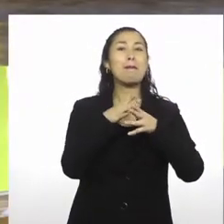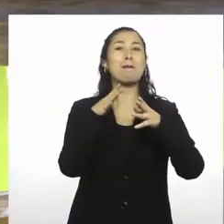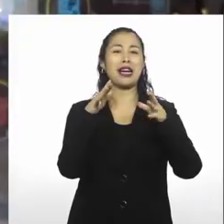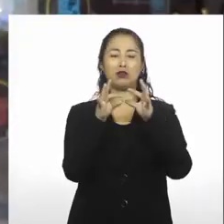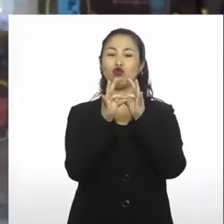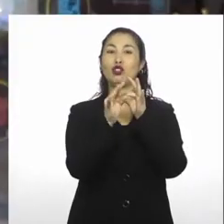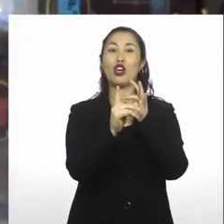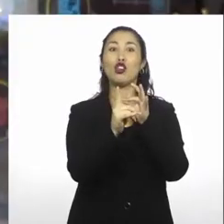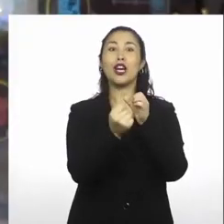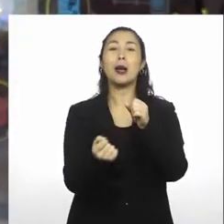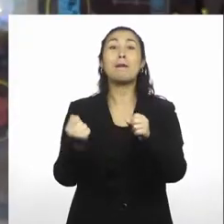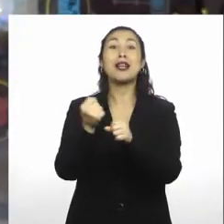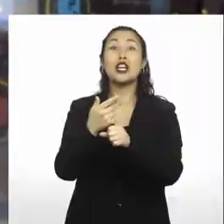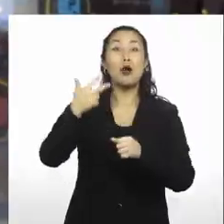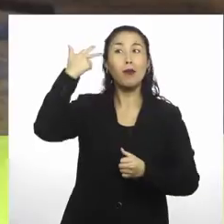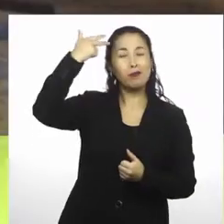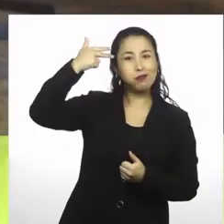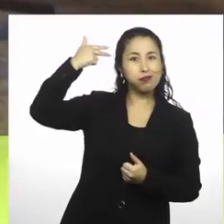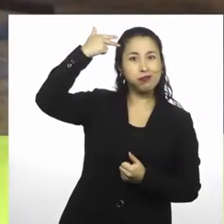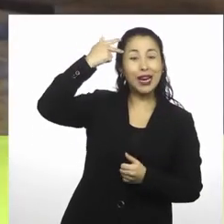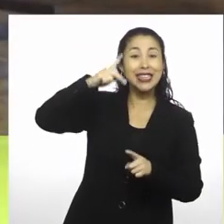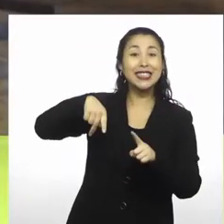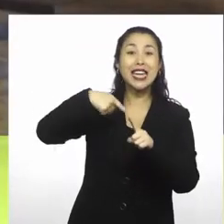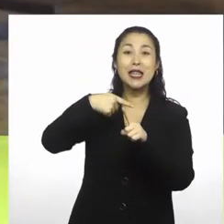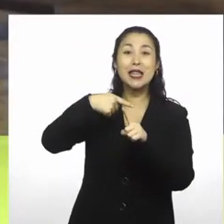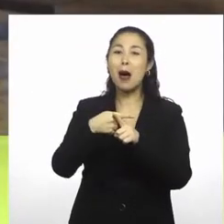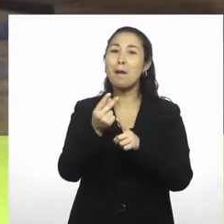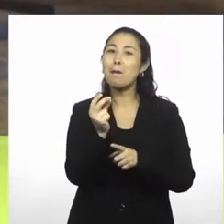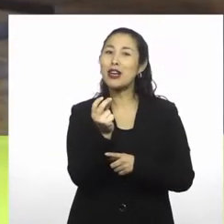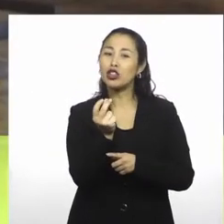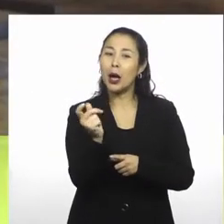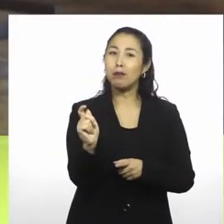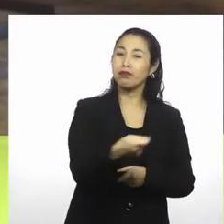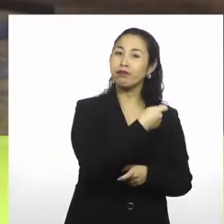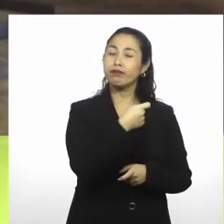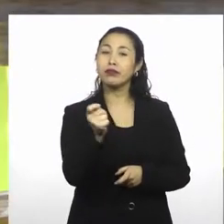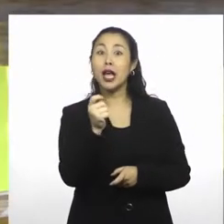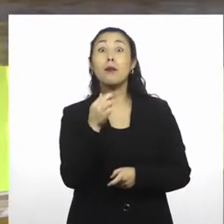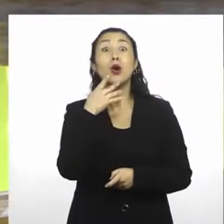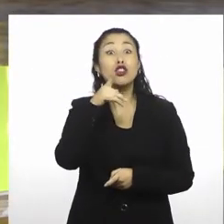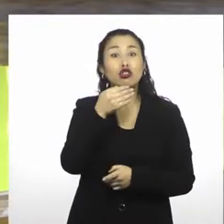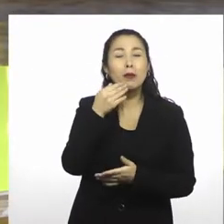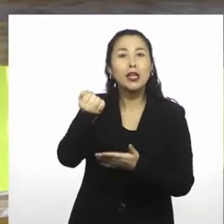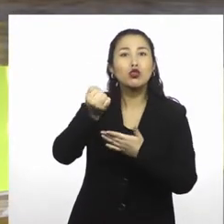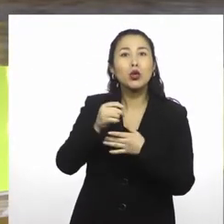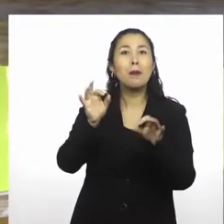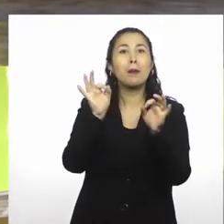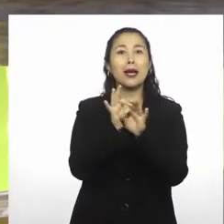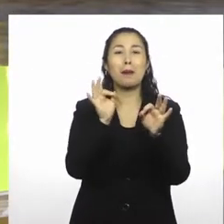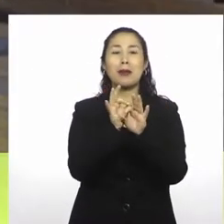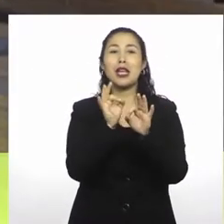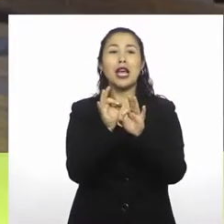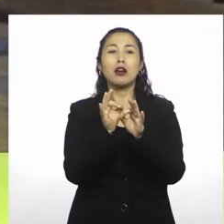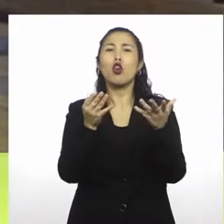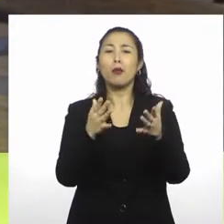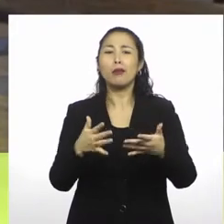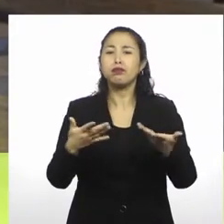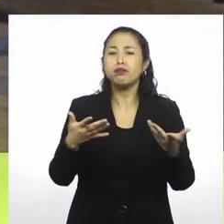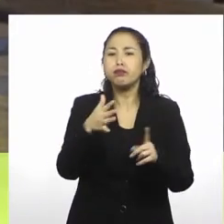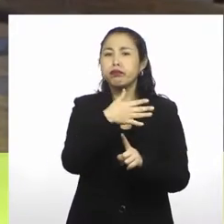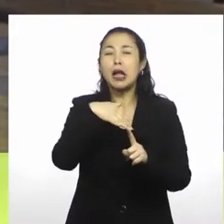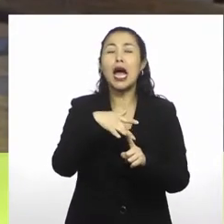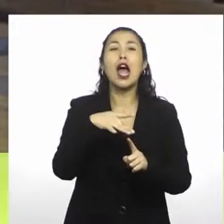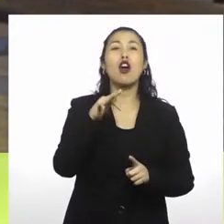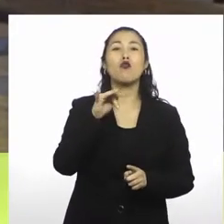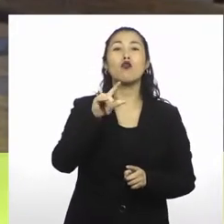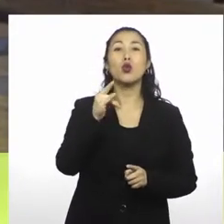secador de pelo y una pelota de ping-pong. Porque también podría servirnos para explicar el comportamiento de los fluidos. Porque cuando